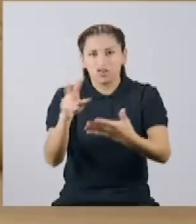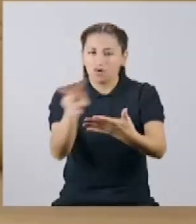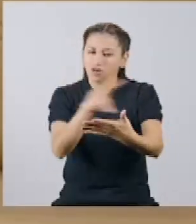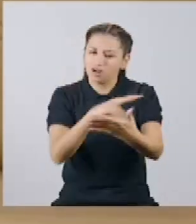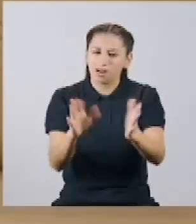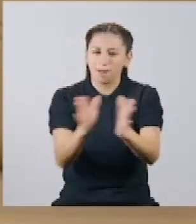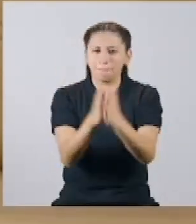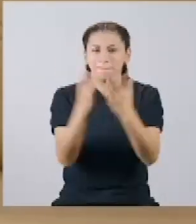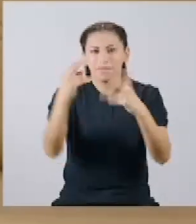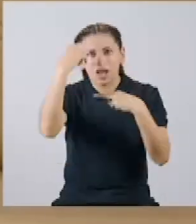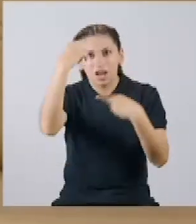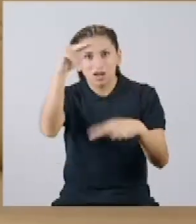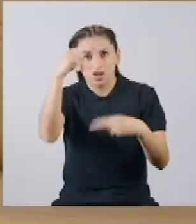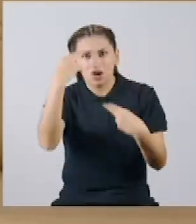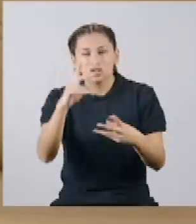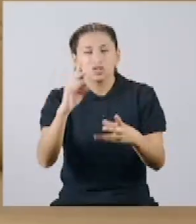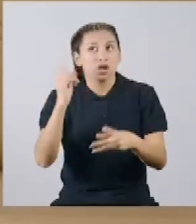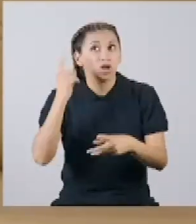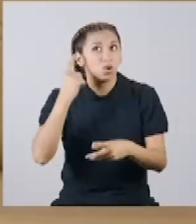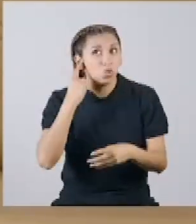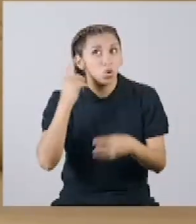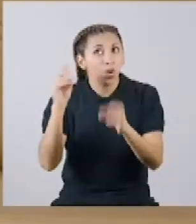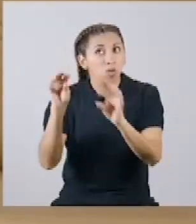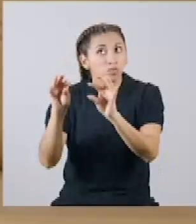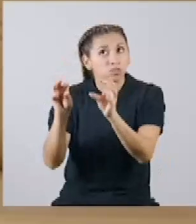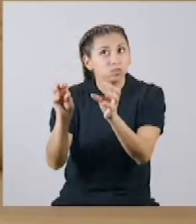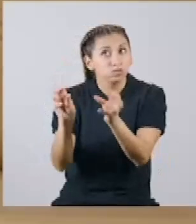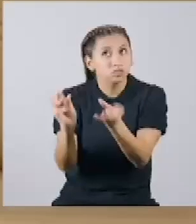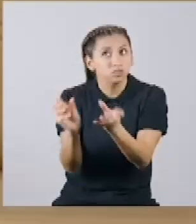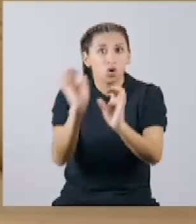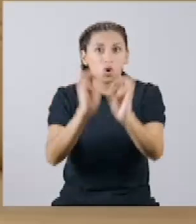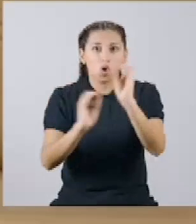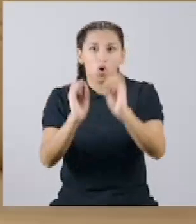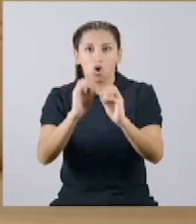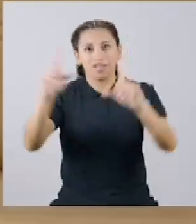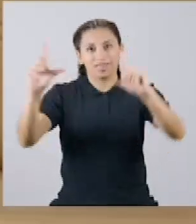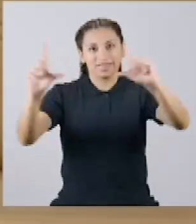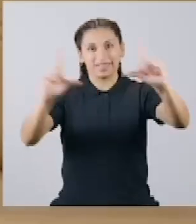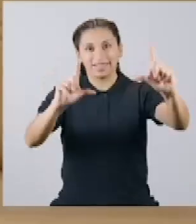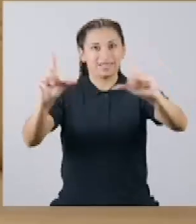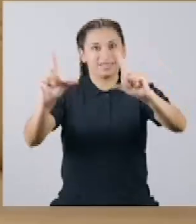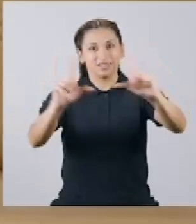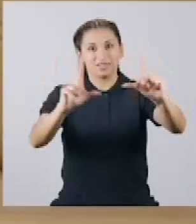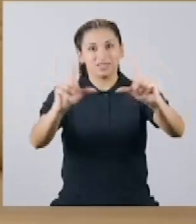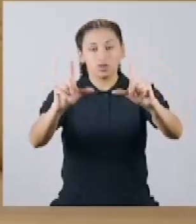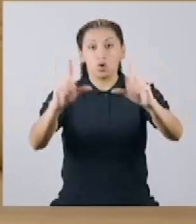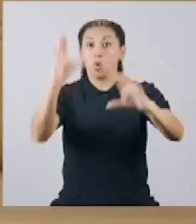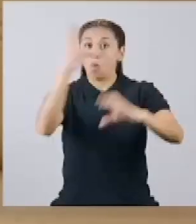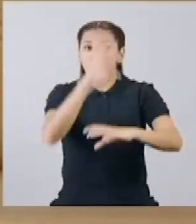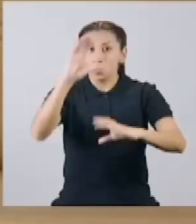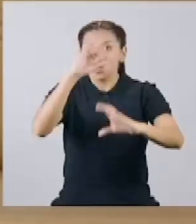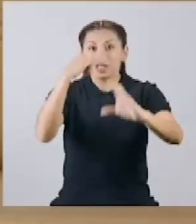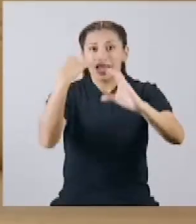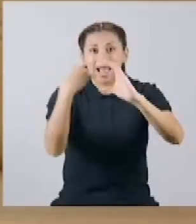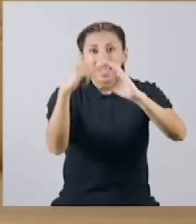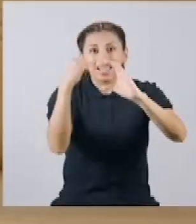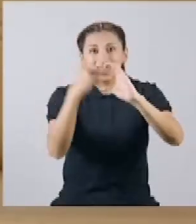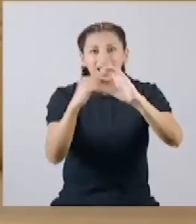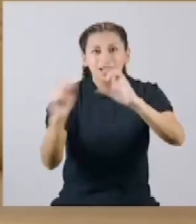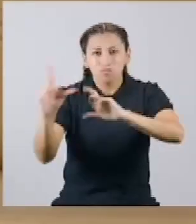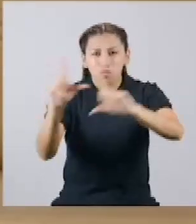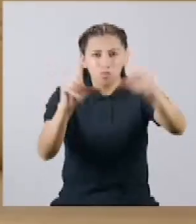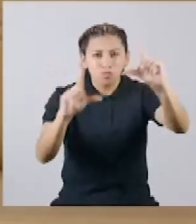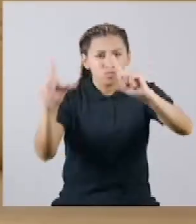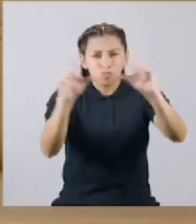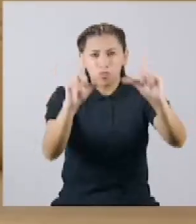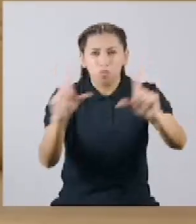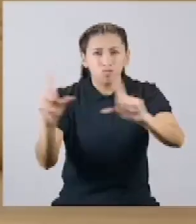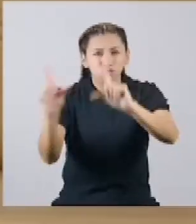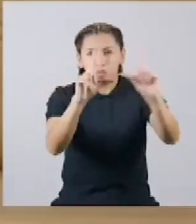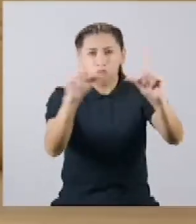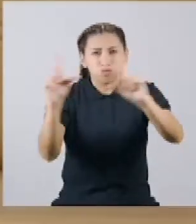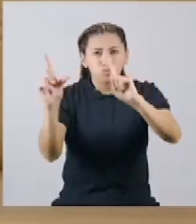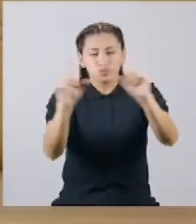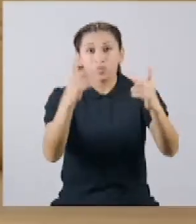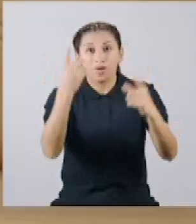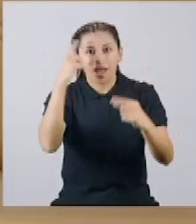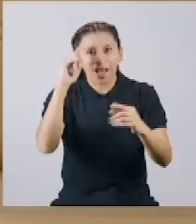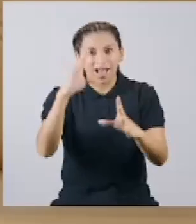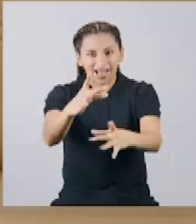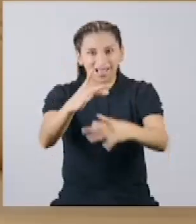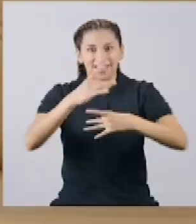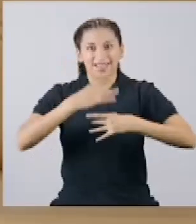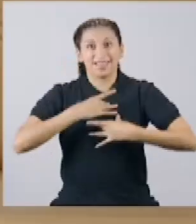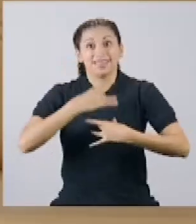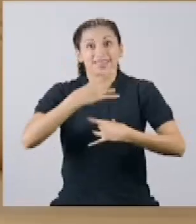revistas, escuchando programas radiales o televisivos y buscando en internet los temas que nos